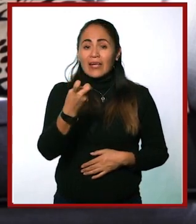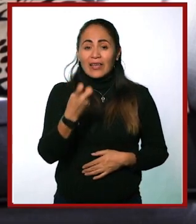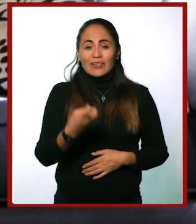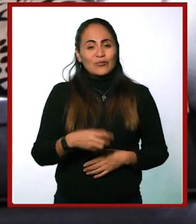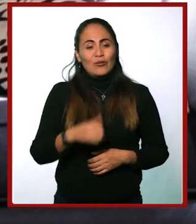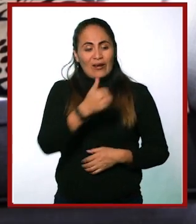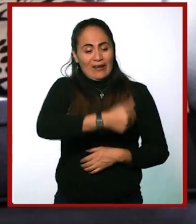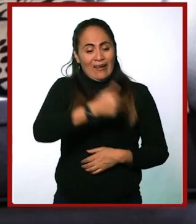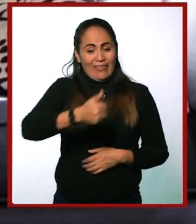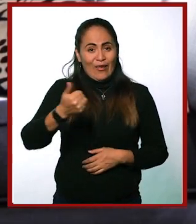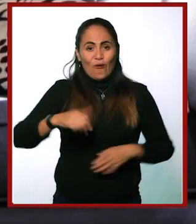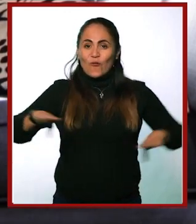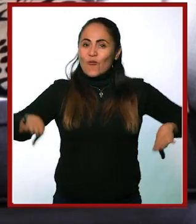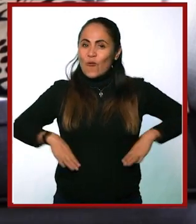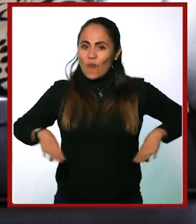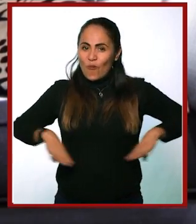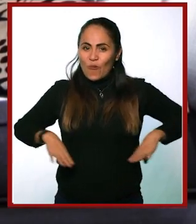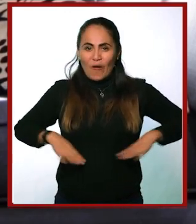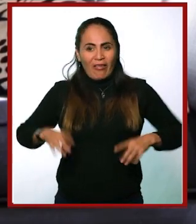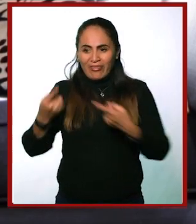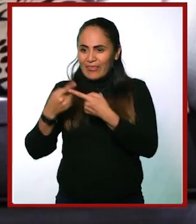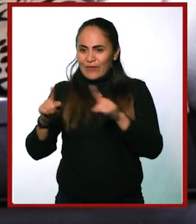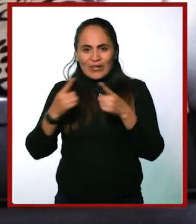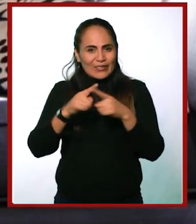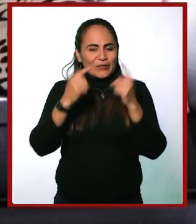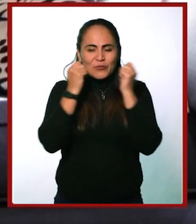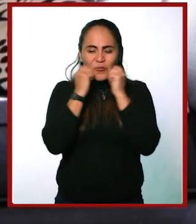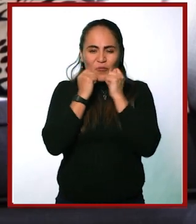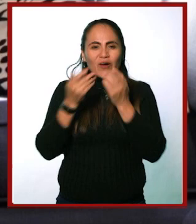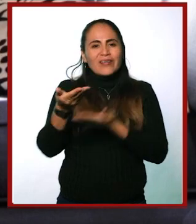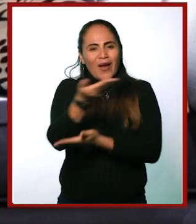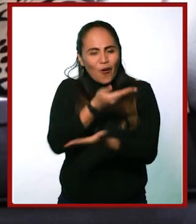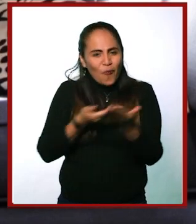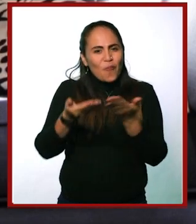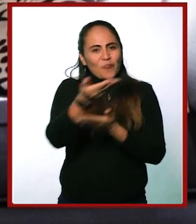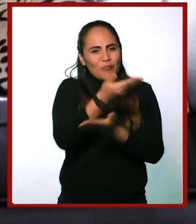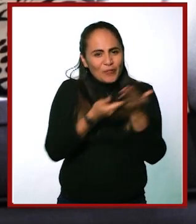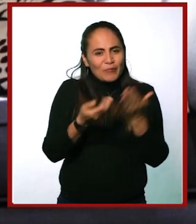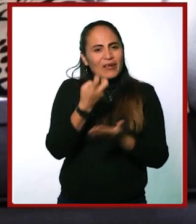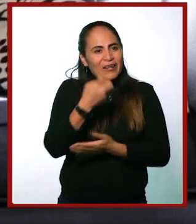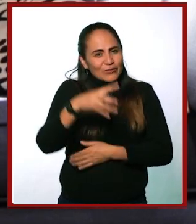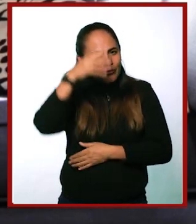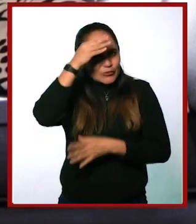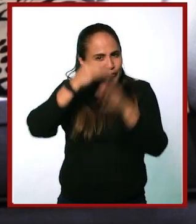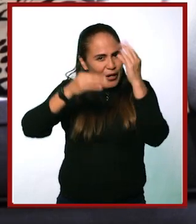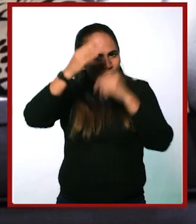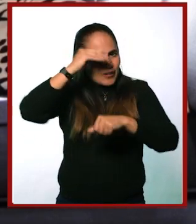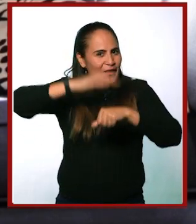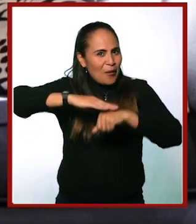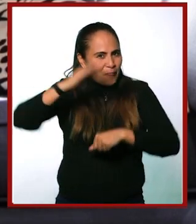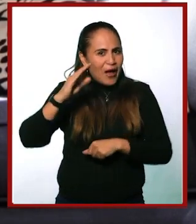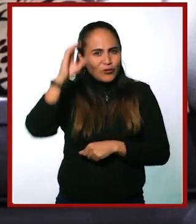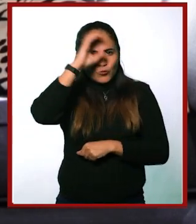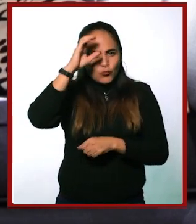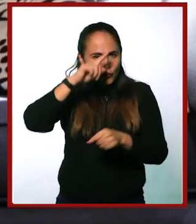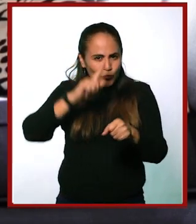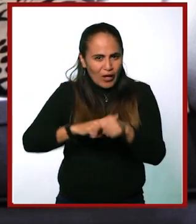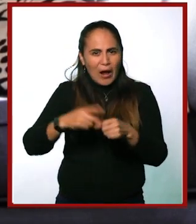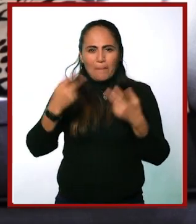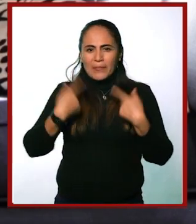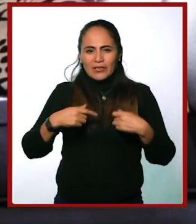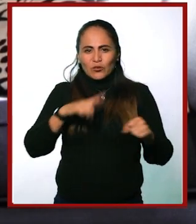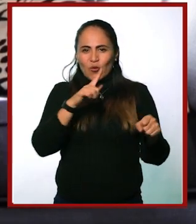la personalidad de todos, ¿no? El poder convivir con un mundo diverso y nos hace enriquecernos culturalmente, personalmente